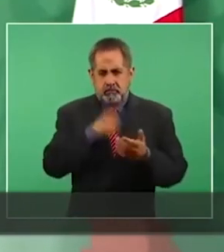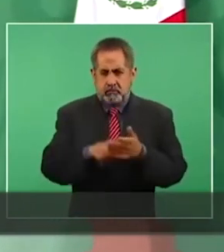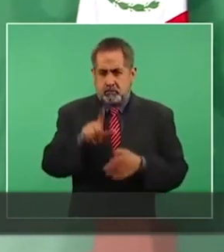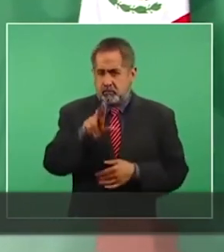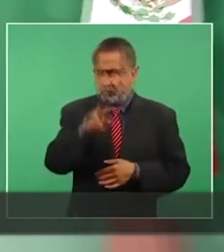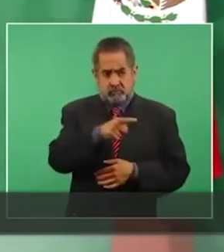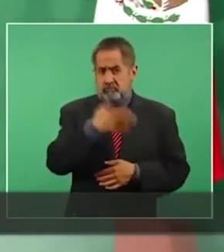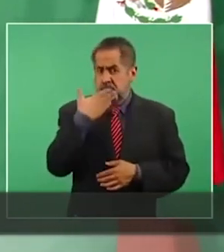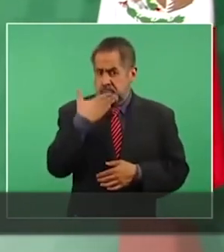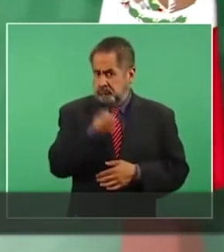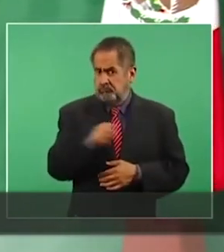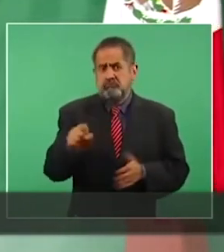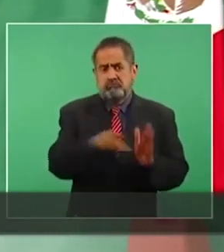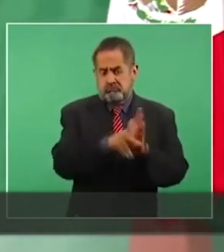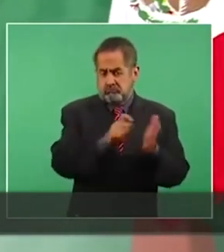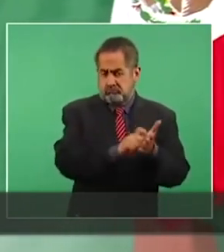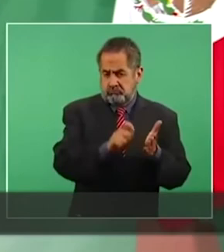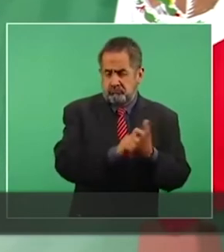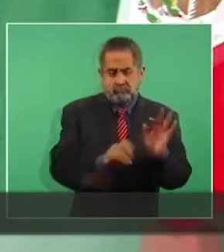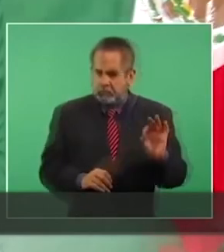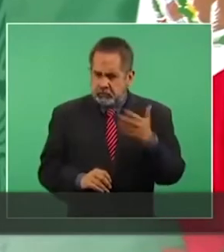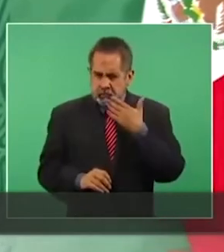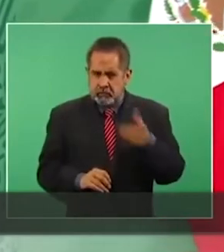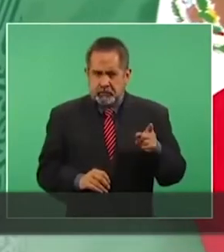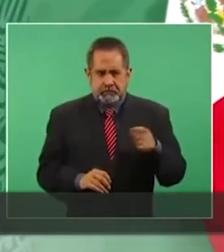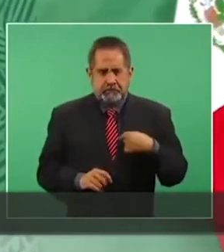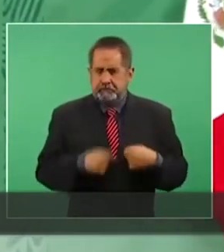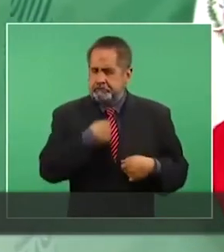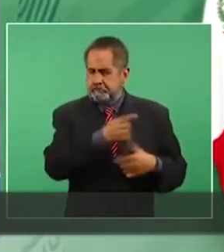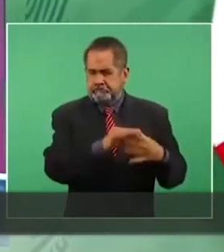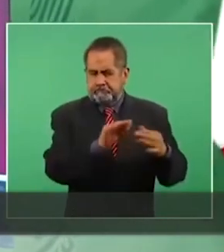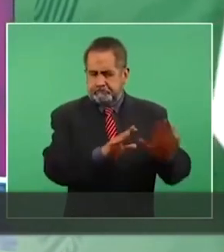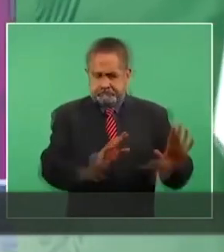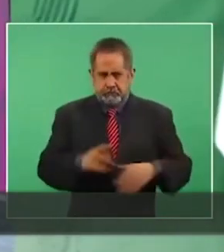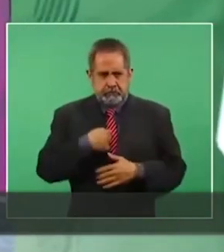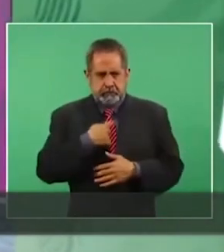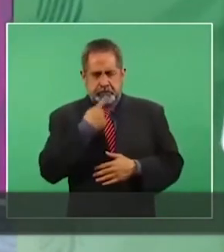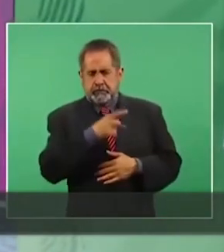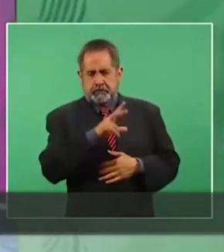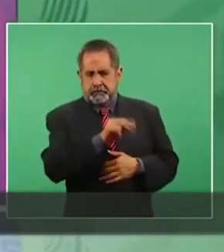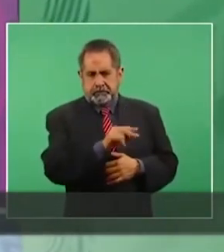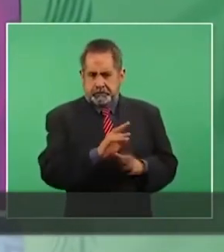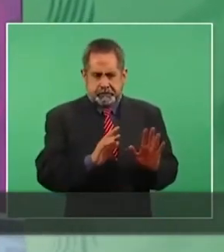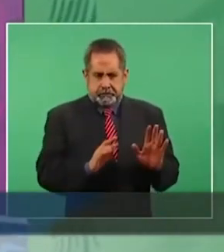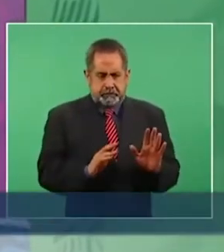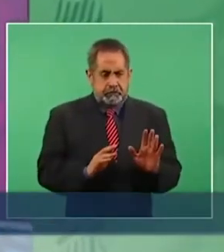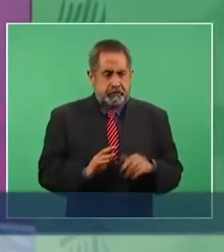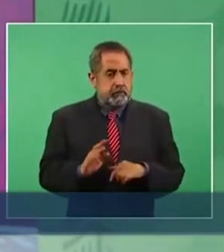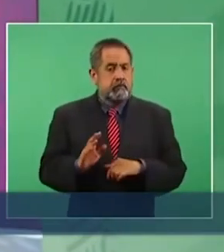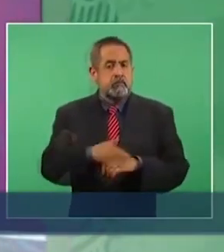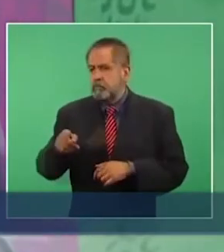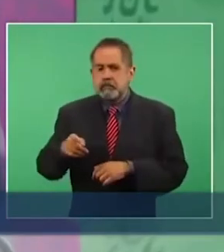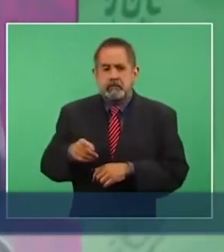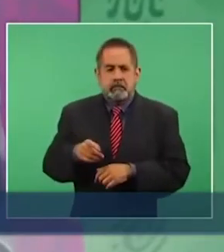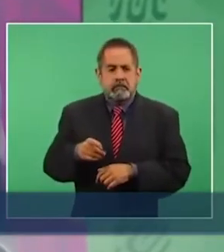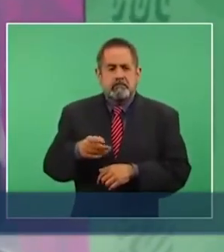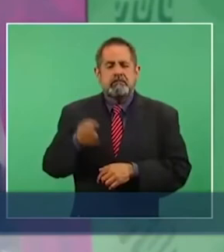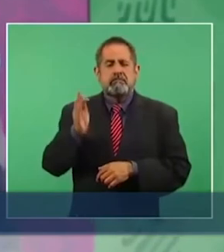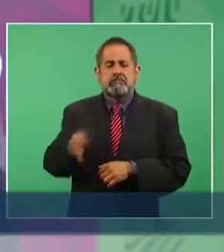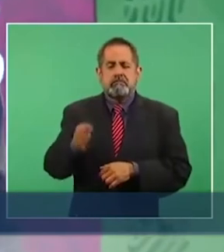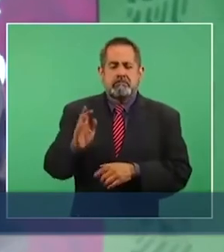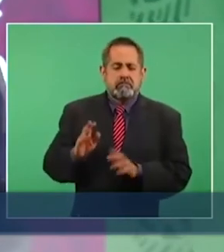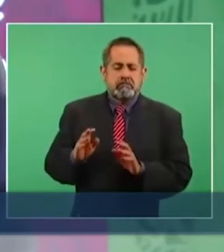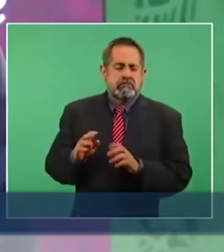buen periodista. Entonces, porque yo no estoy en condiciones de aceptar lo que